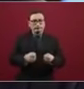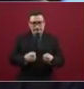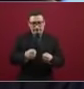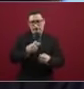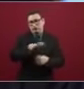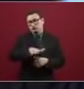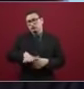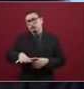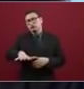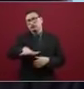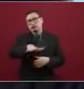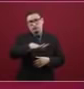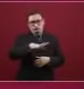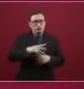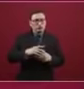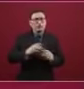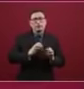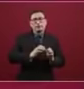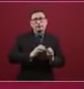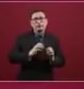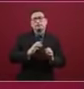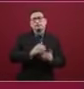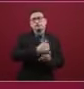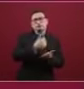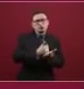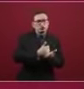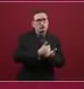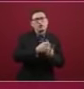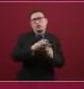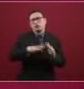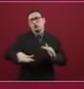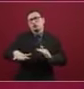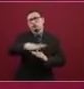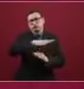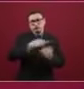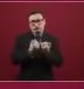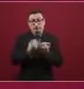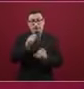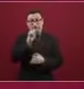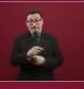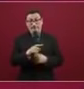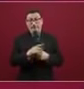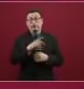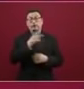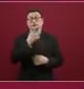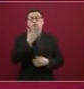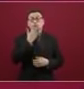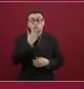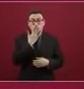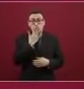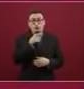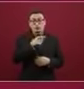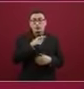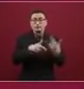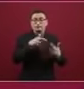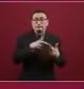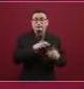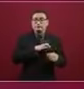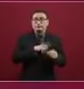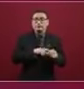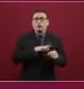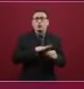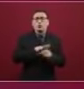zona conurbada. Y en el caso específico de Sonora, lo que seguiría como región especial